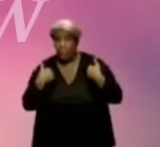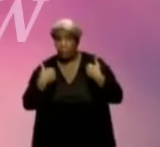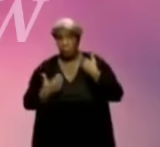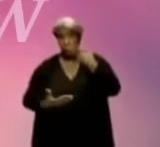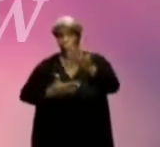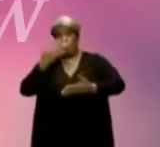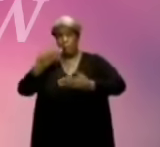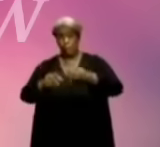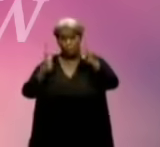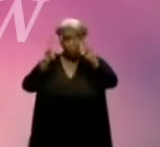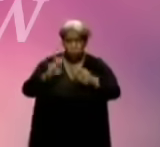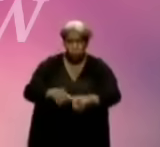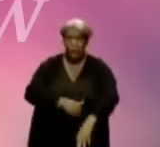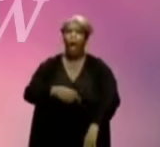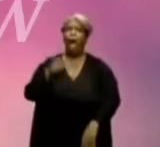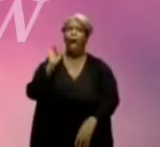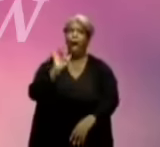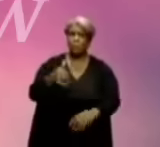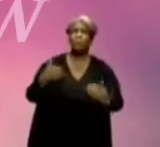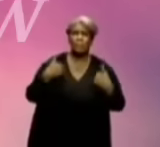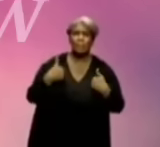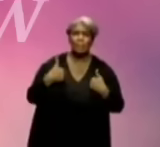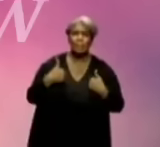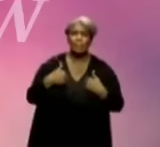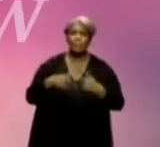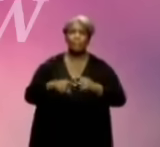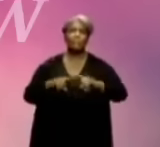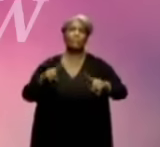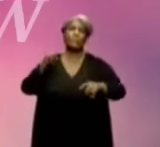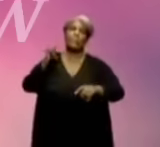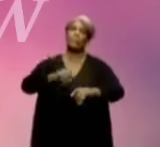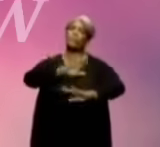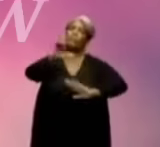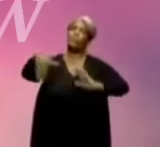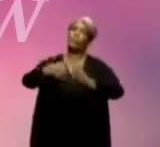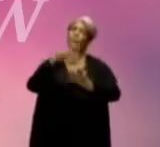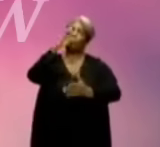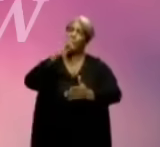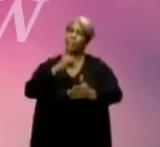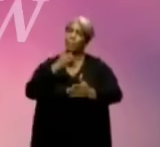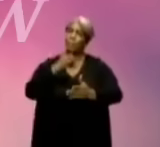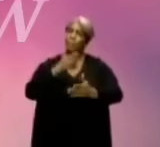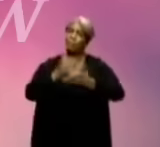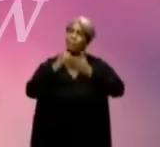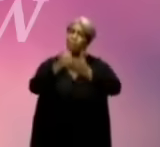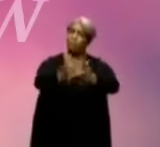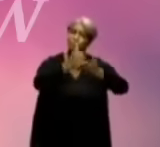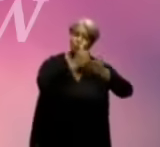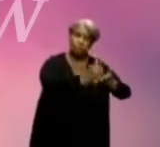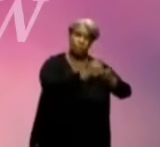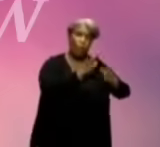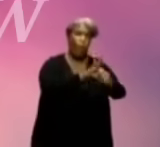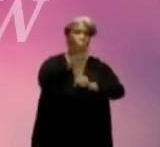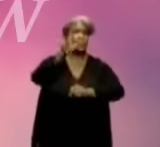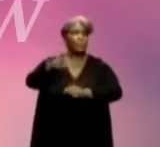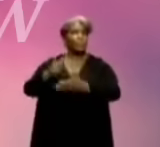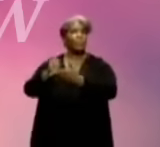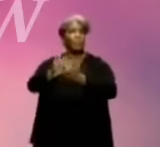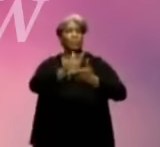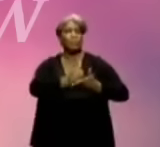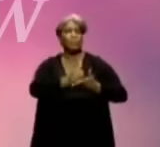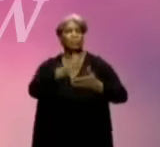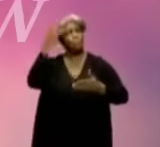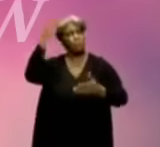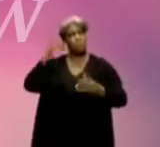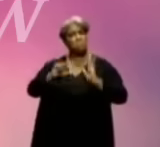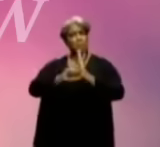sí es lo que sí es que tenemos que llevar el tratamiento a todo el país. Porque ya, esto es un caso que yo voy a Santiago